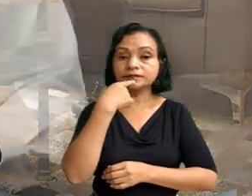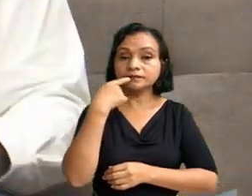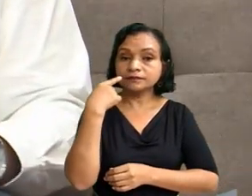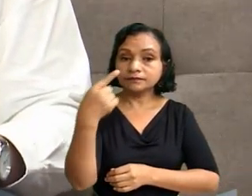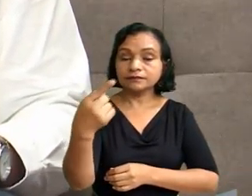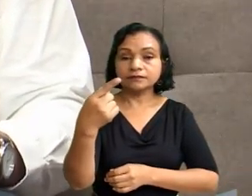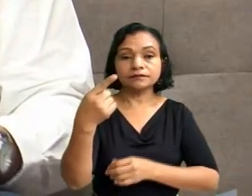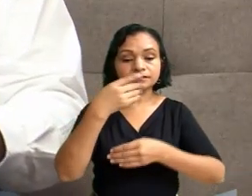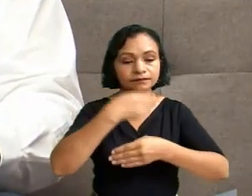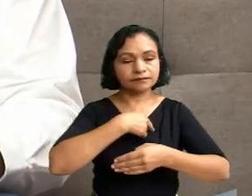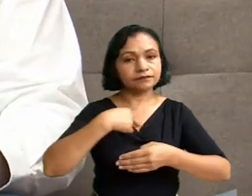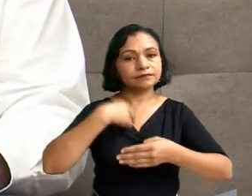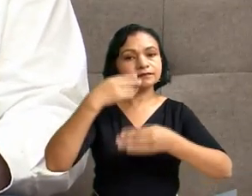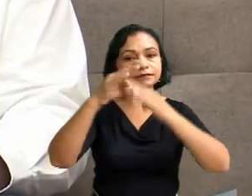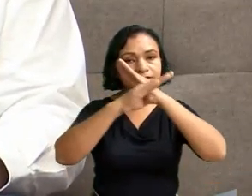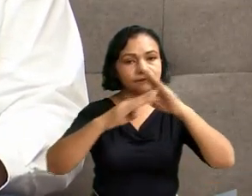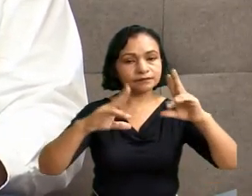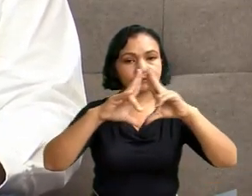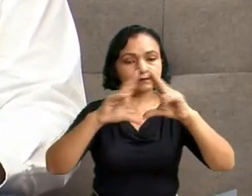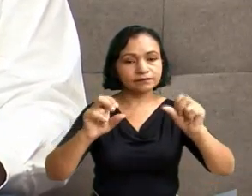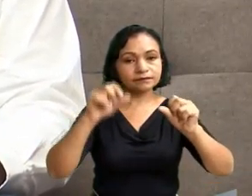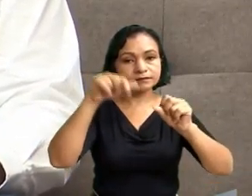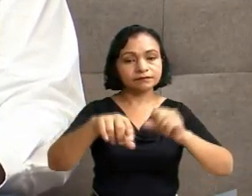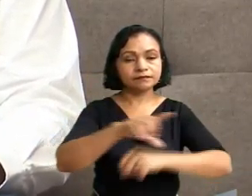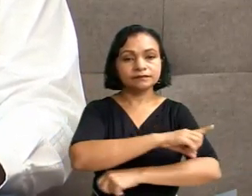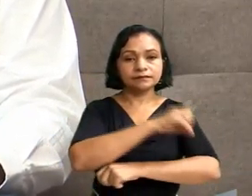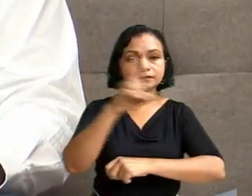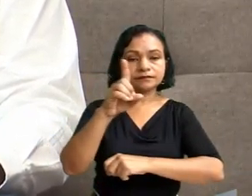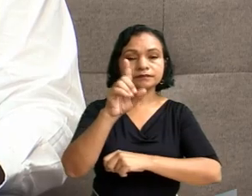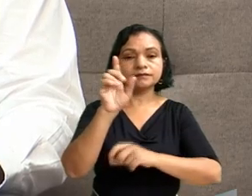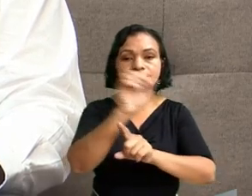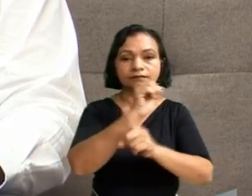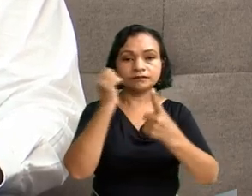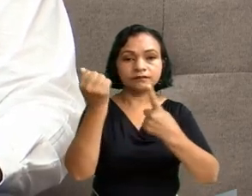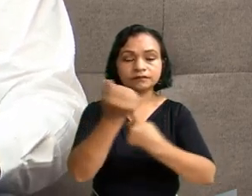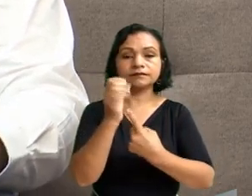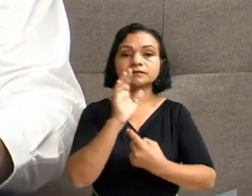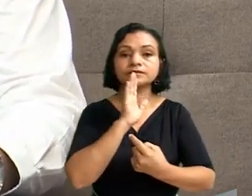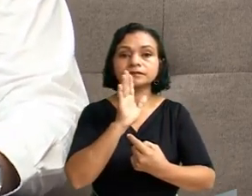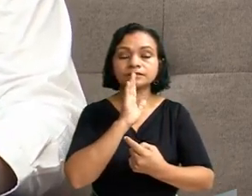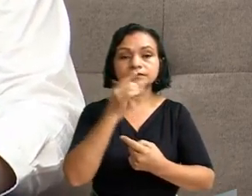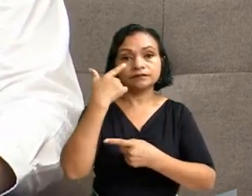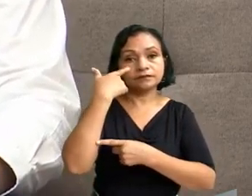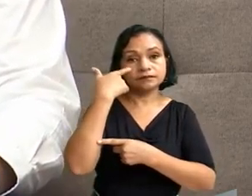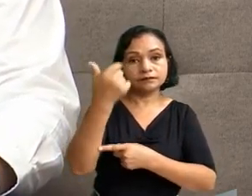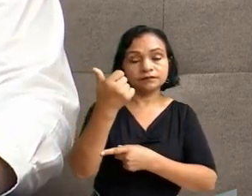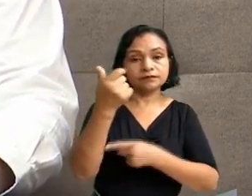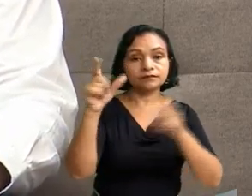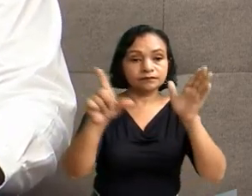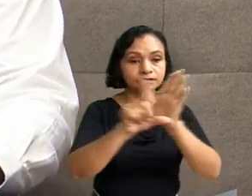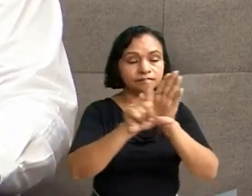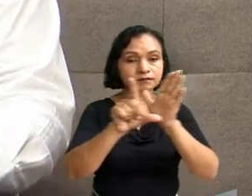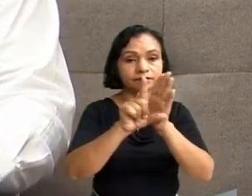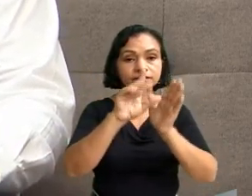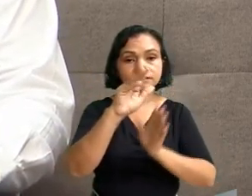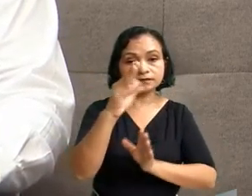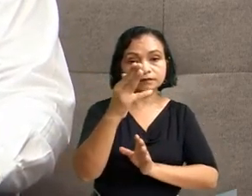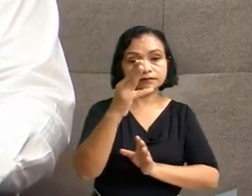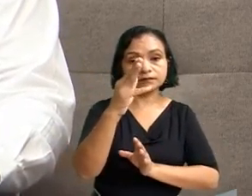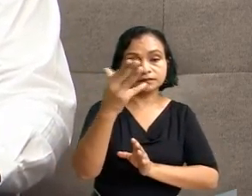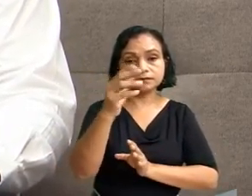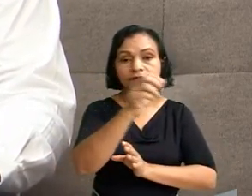la construcción de la paz en nuestro país nosotros hoy en su programa desde el parlamento estamos conversando y conociendo sobre la ley 996